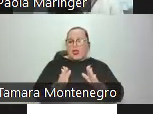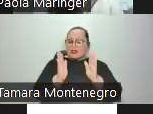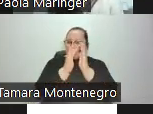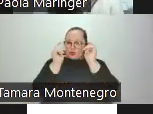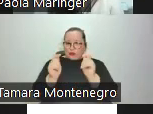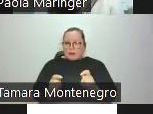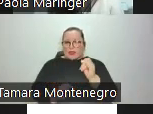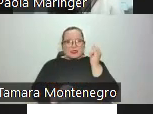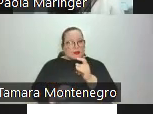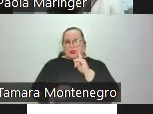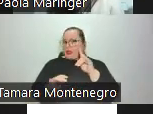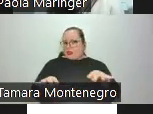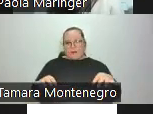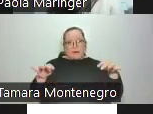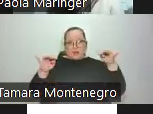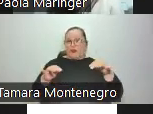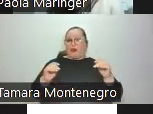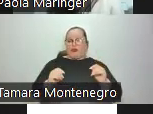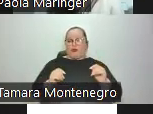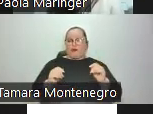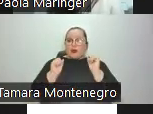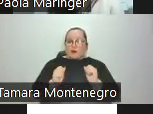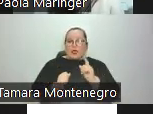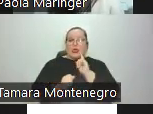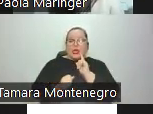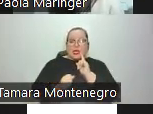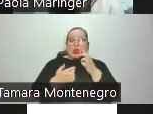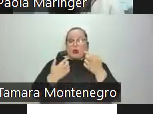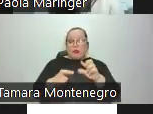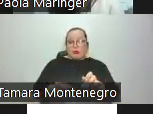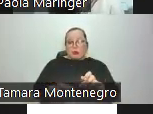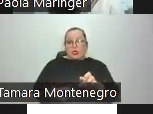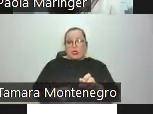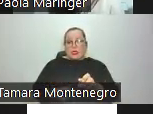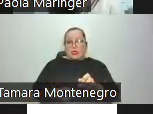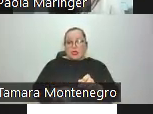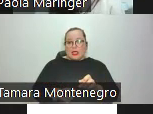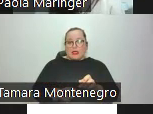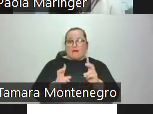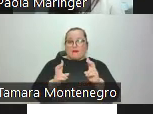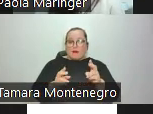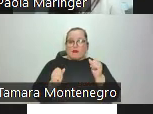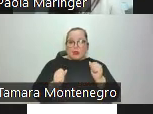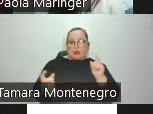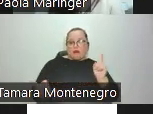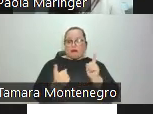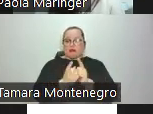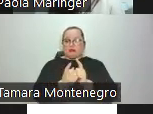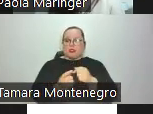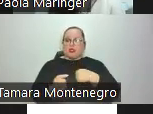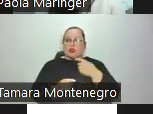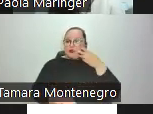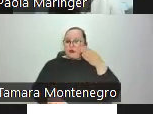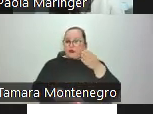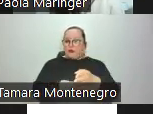siempre está haciendo eventos que también pueden tener oportunidades de ir en vivo, ¿cierto? La otra vez yo de hecho fui, Paola, a